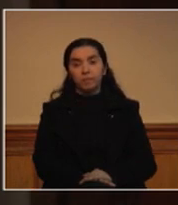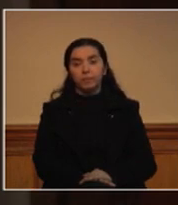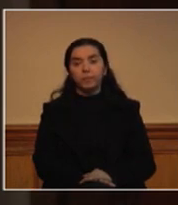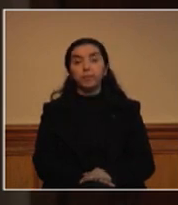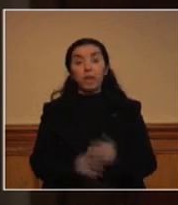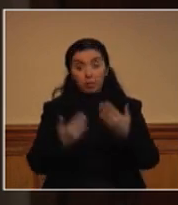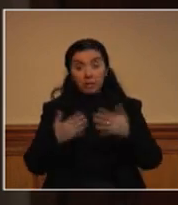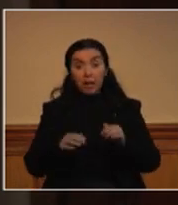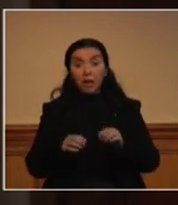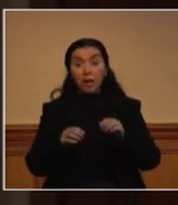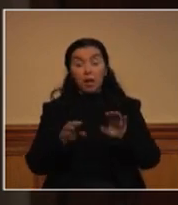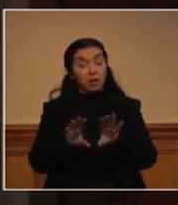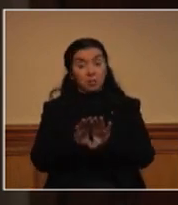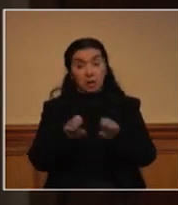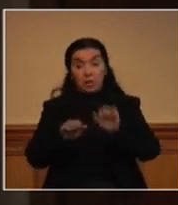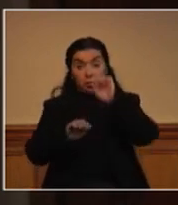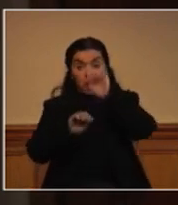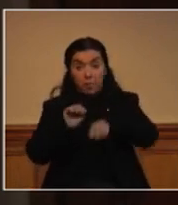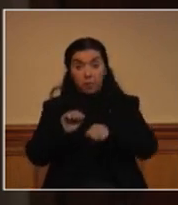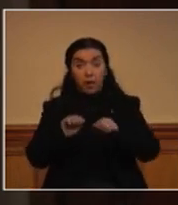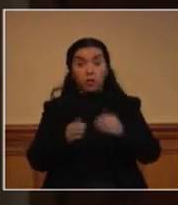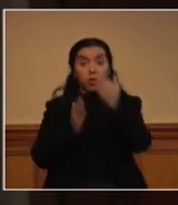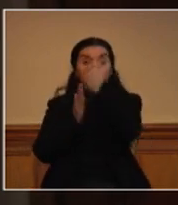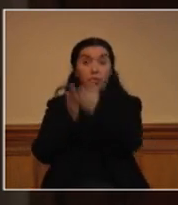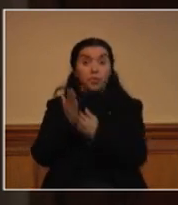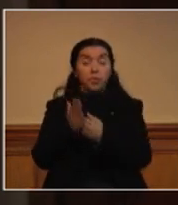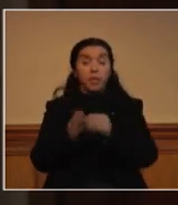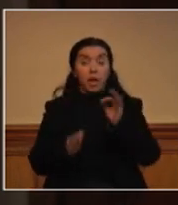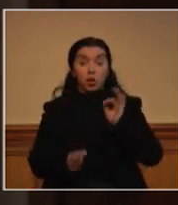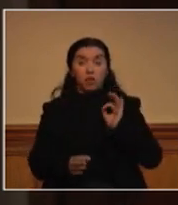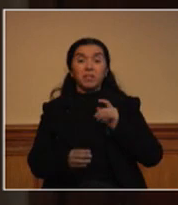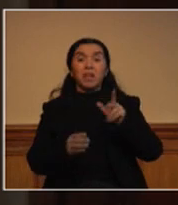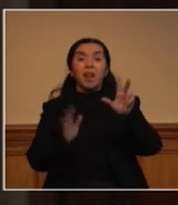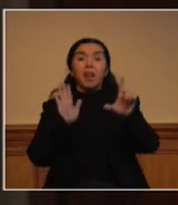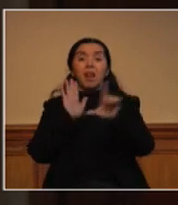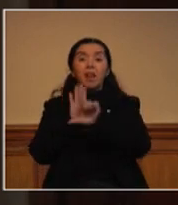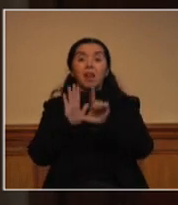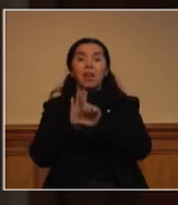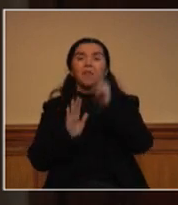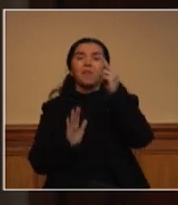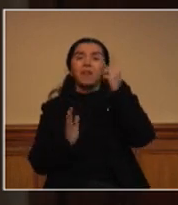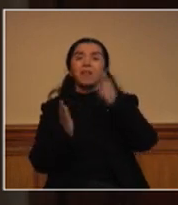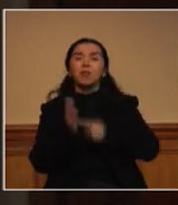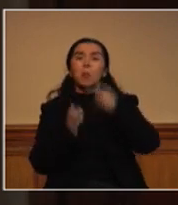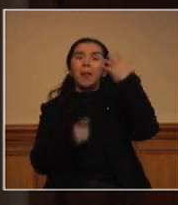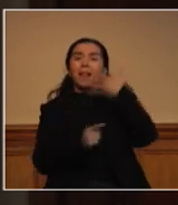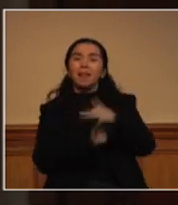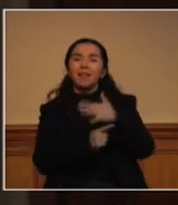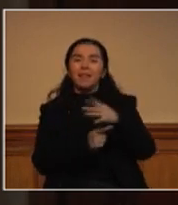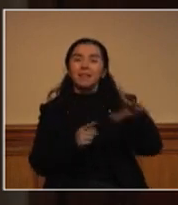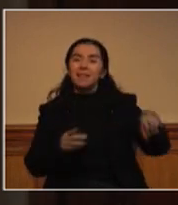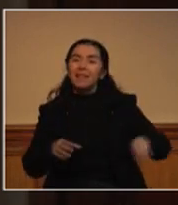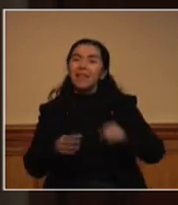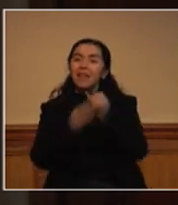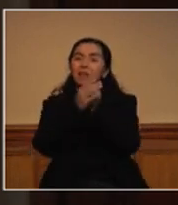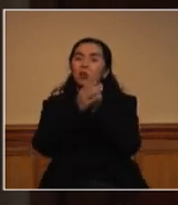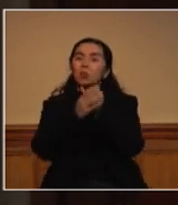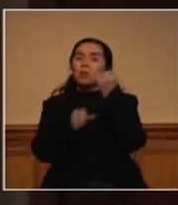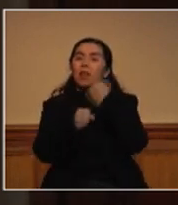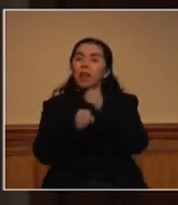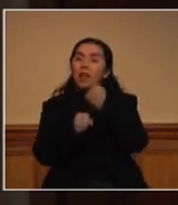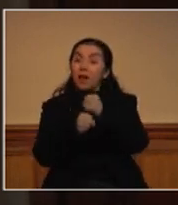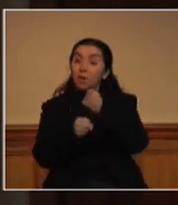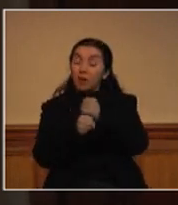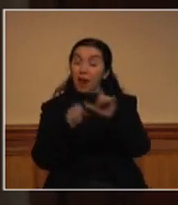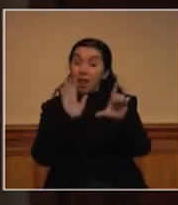aprobar y ahora ya está en el diario oficial la ley 21.015, que es la ley de inclusión laboral. Y esa ley de